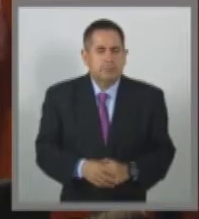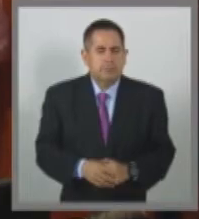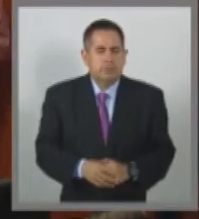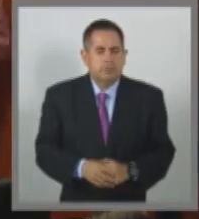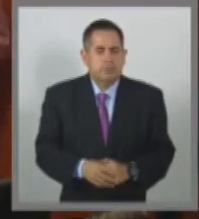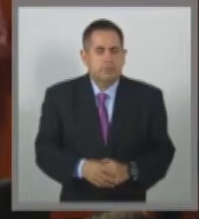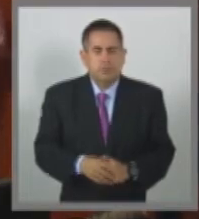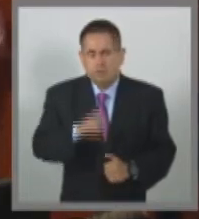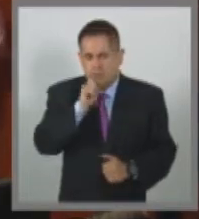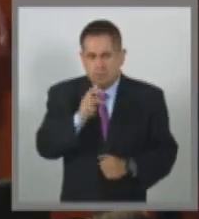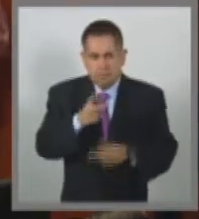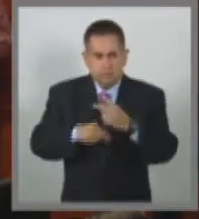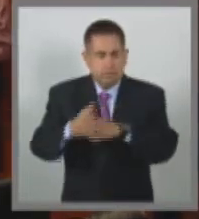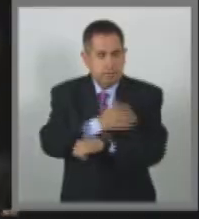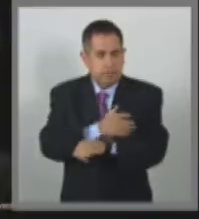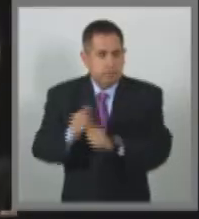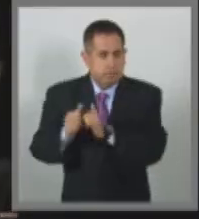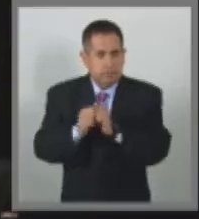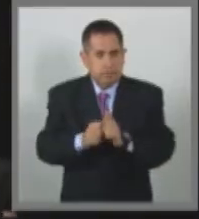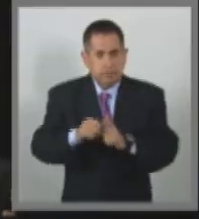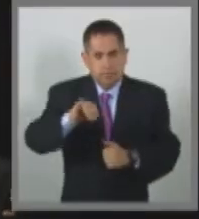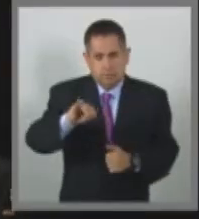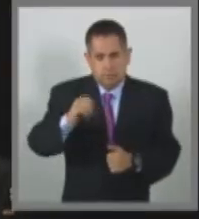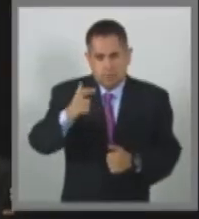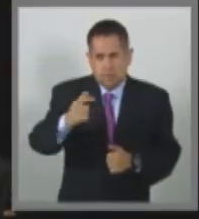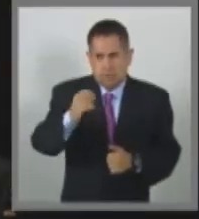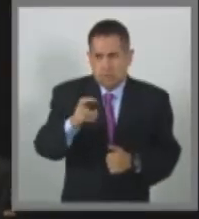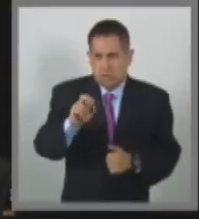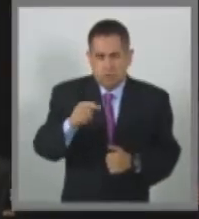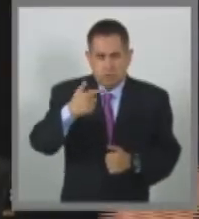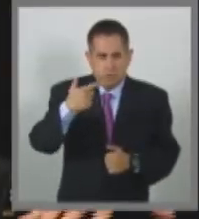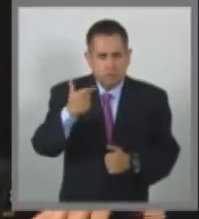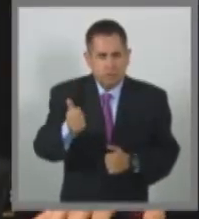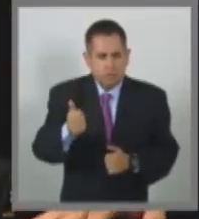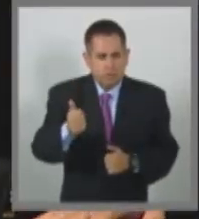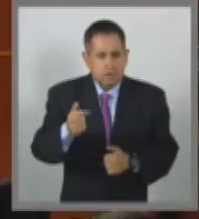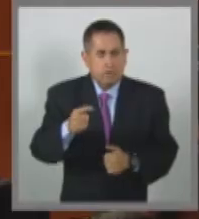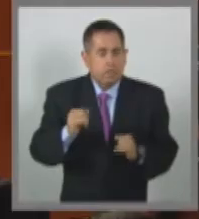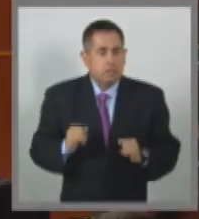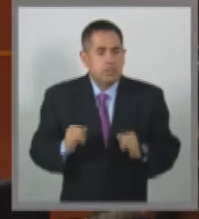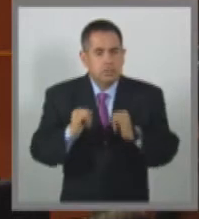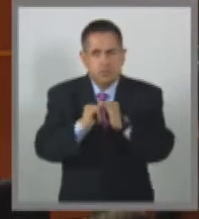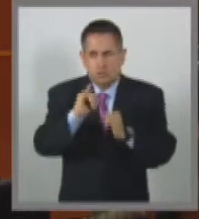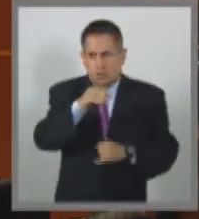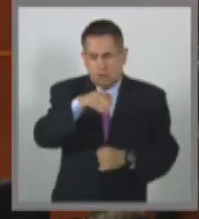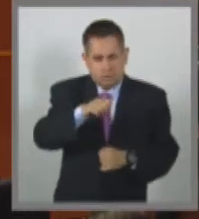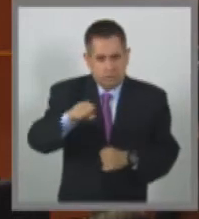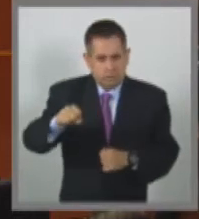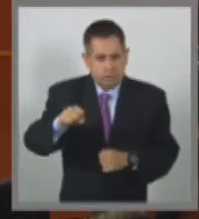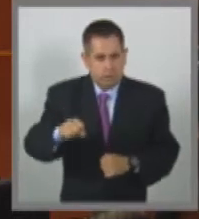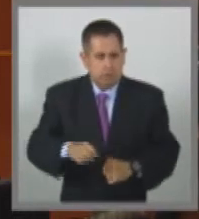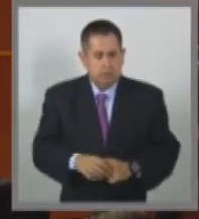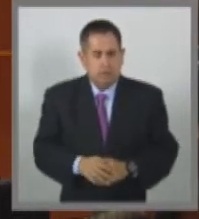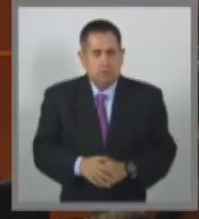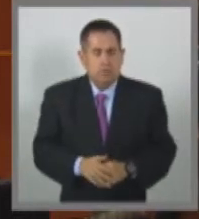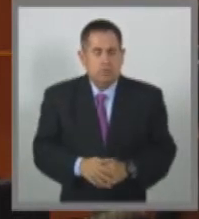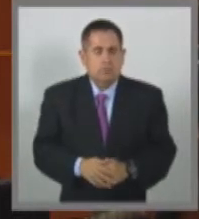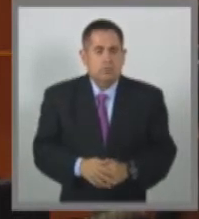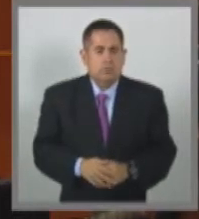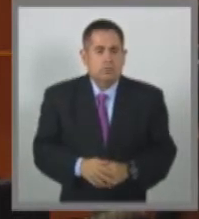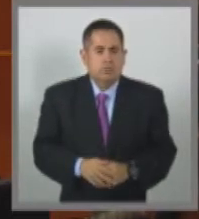Nos acompaña el maestro Tufik Miguel Ortega, director general del Instituto Mexicano del Seguro Social.